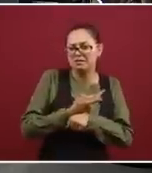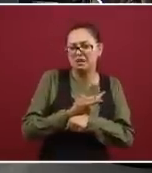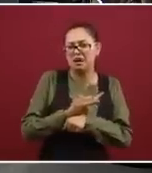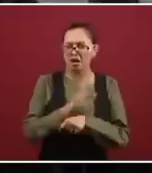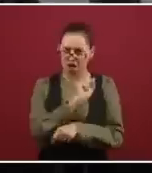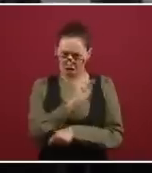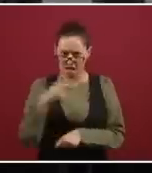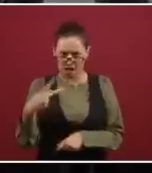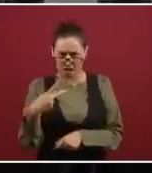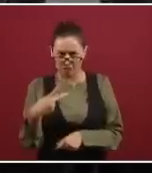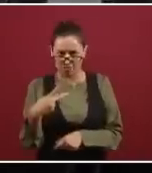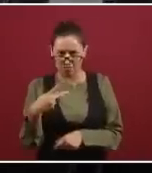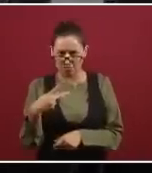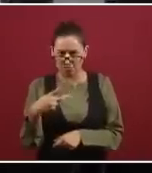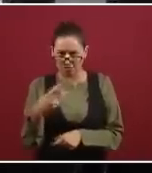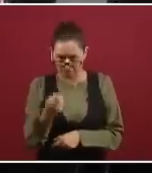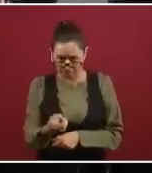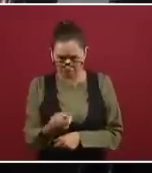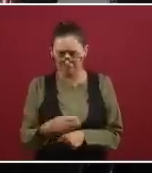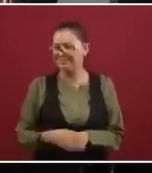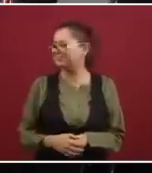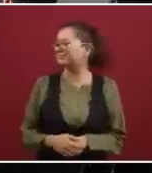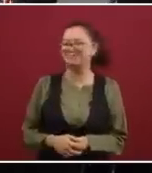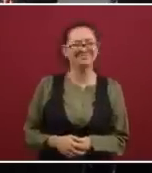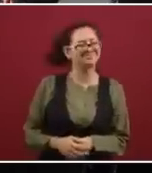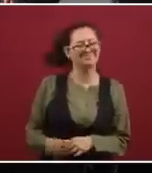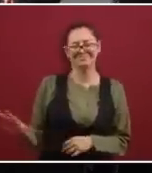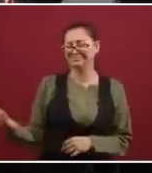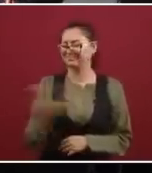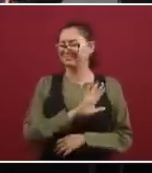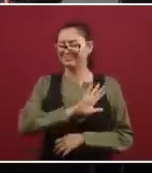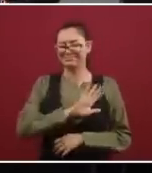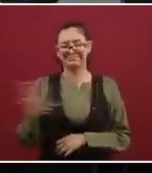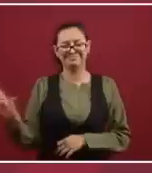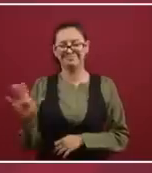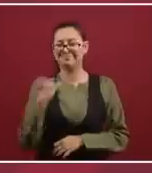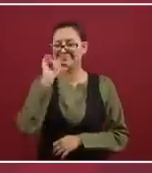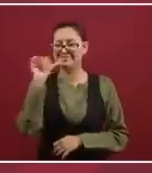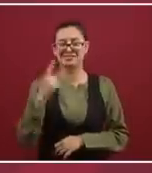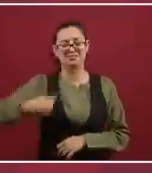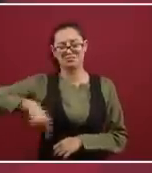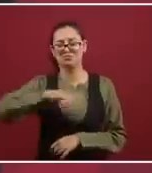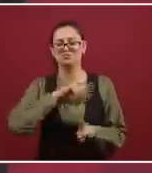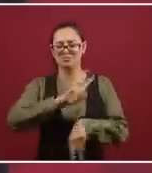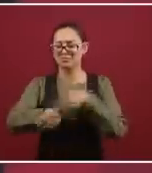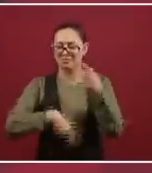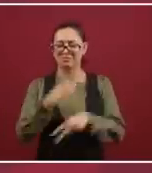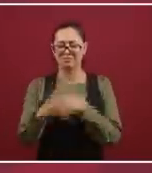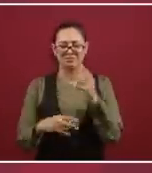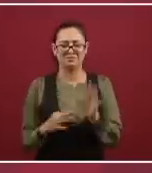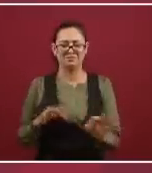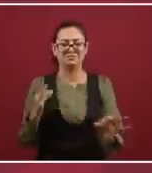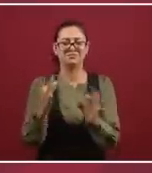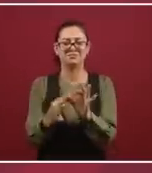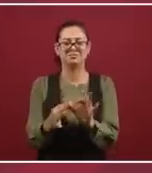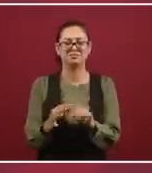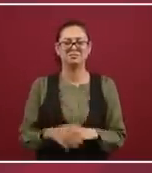esta aplicación no, digital? No. Vamos a cumplir. Se va a cumplir.